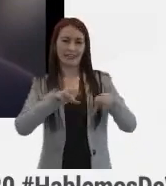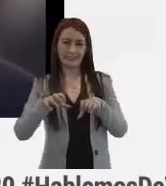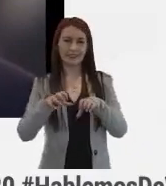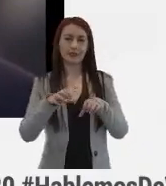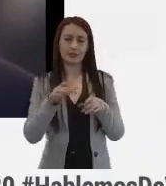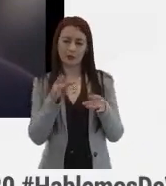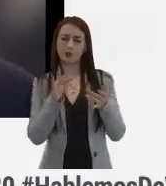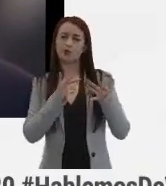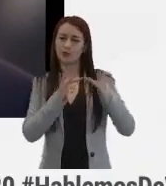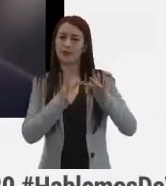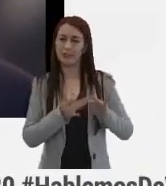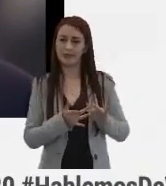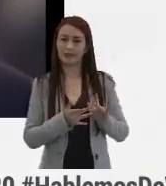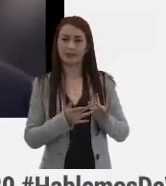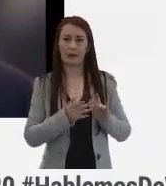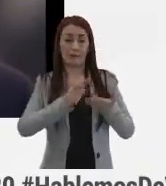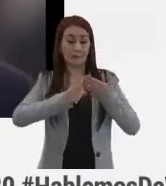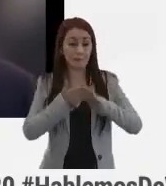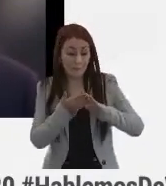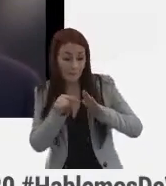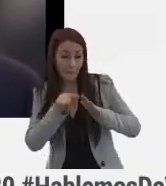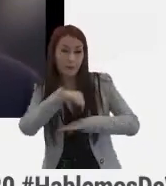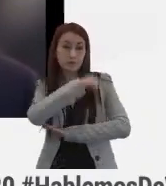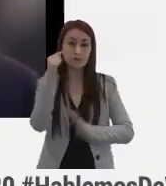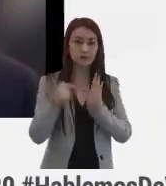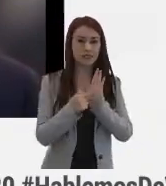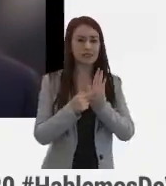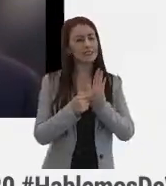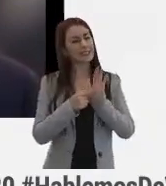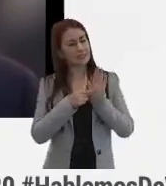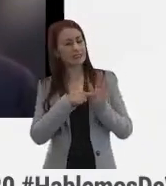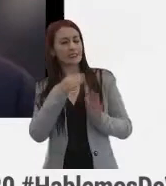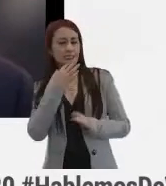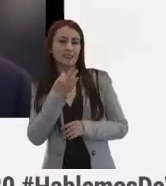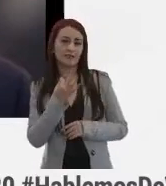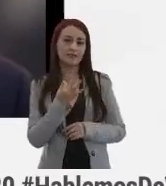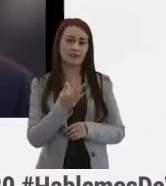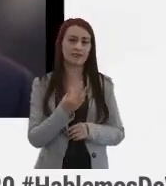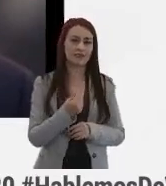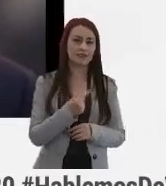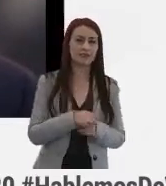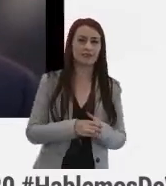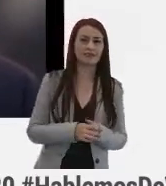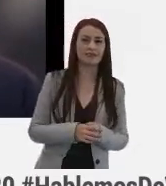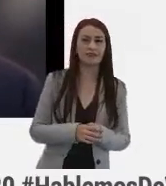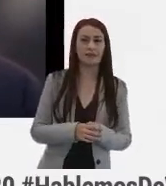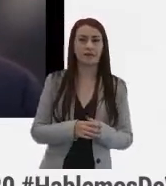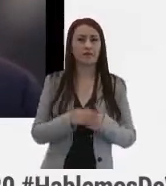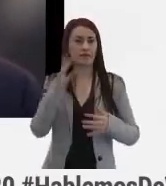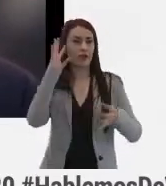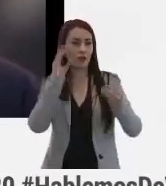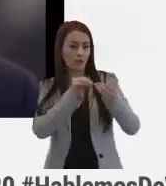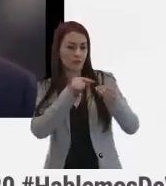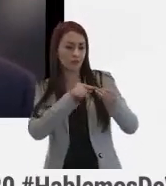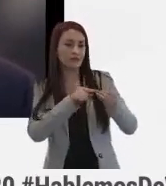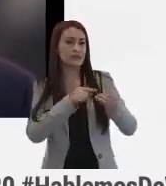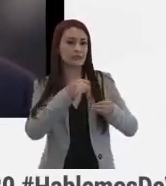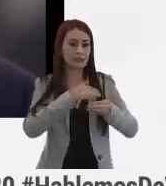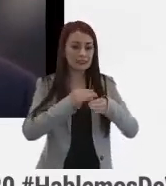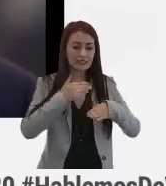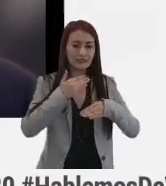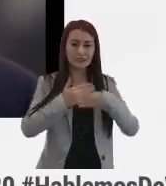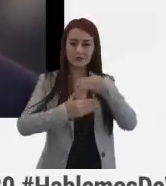paz completa. Un acuerdo al que se había llegado después de dar un gran paso,